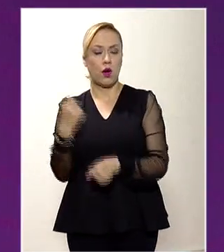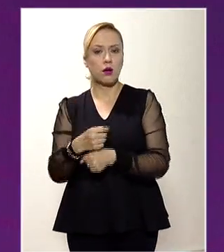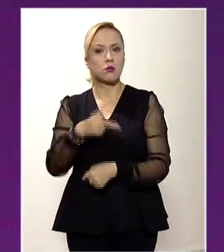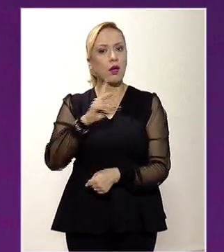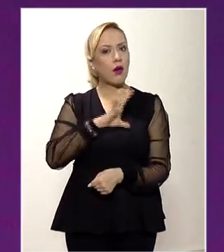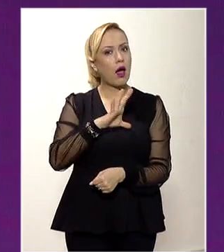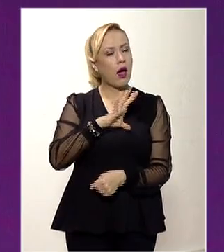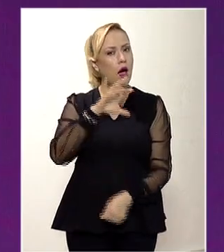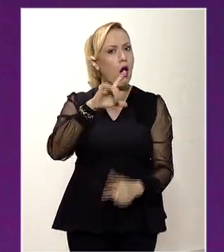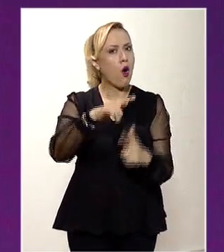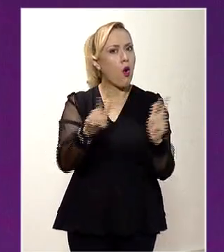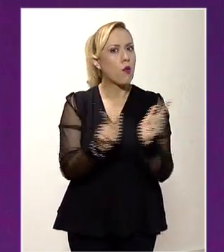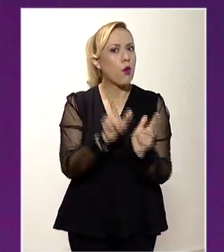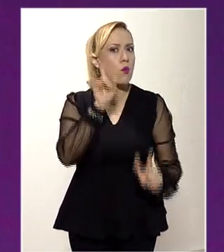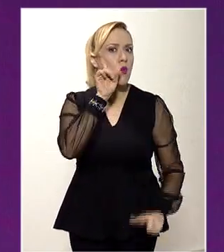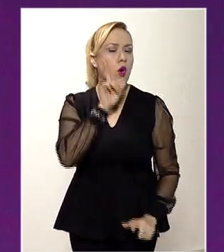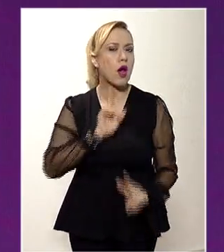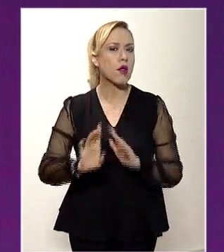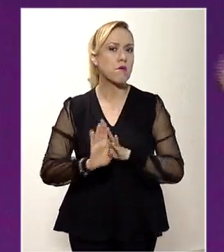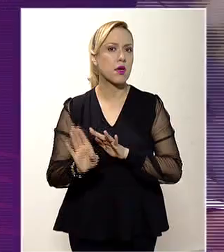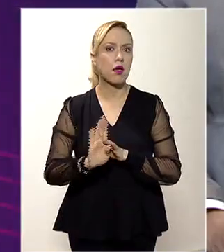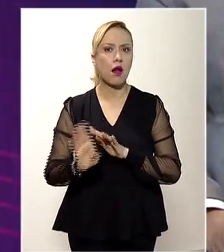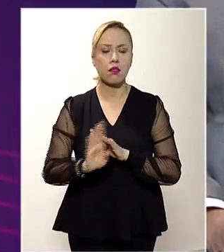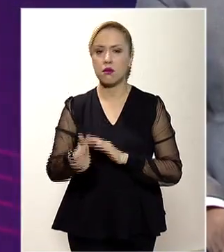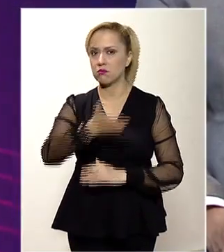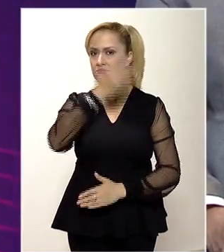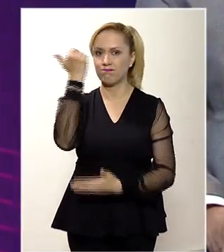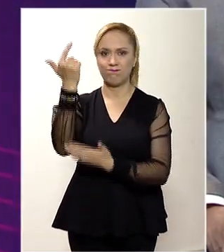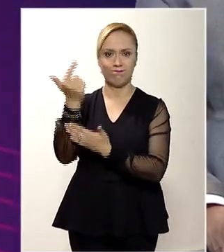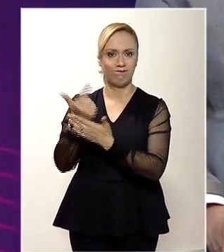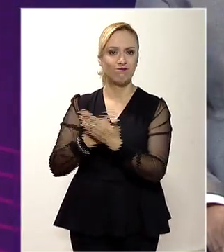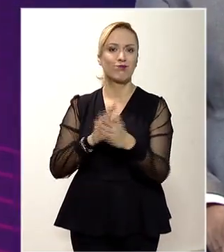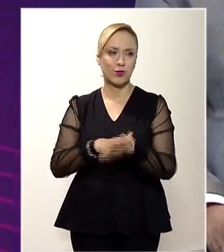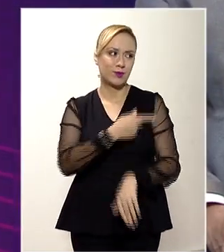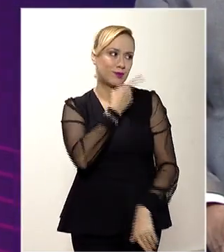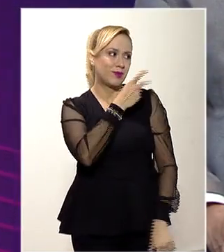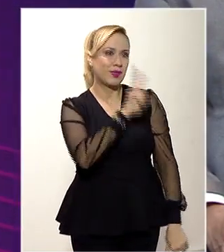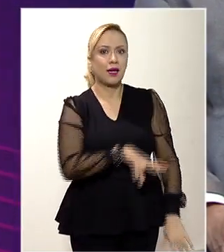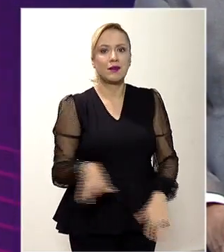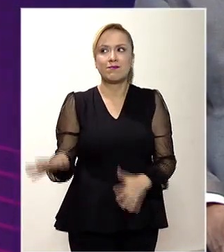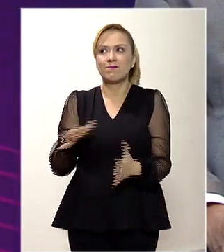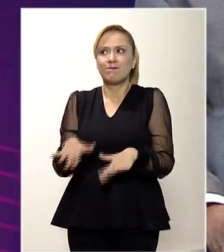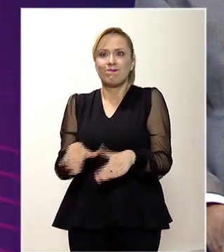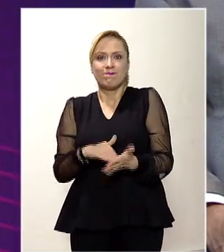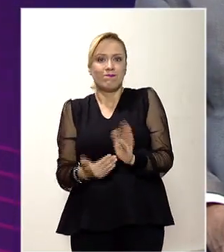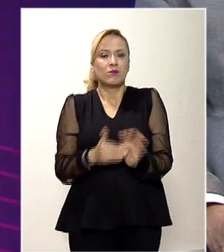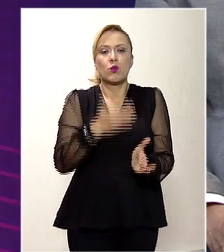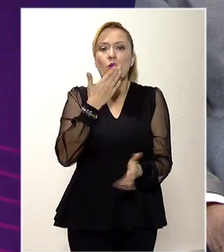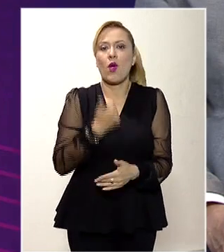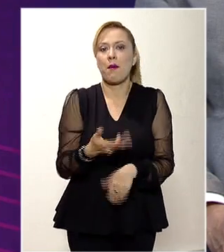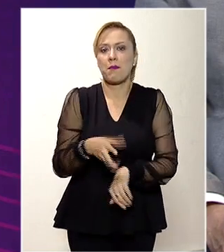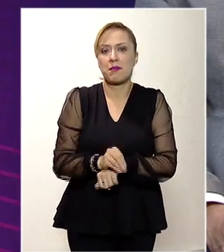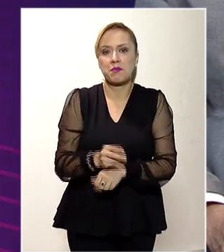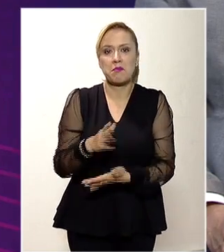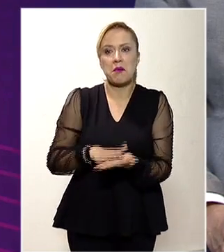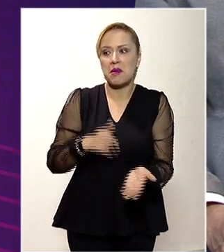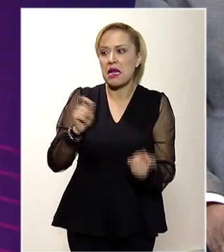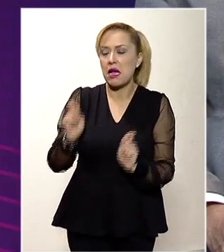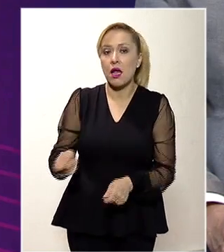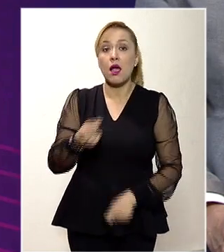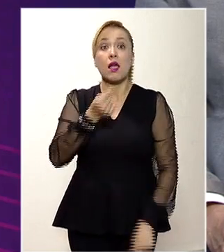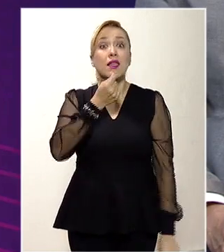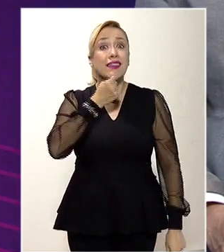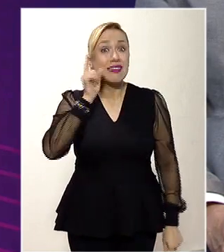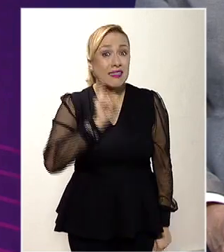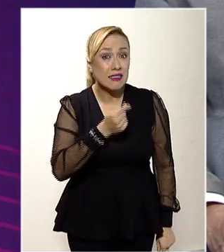grupo importante de mujeres migrantes, no los tenemos contados del todo por las dificultades que explicó Humberto. Niños y niñas están desapareciendo un montón, ¿no?